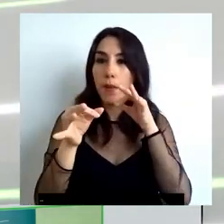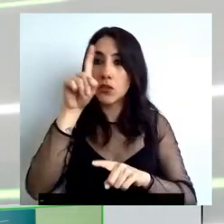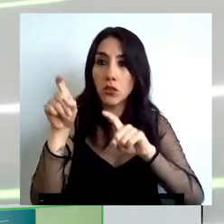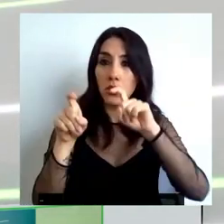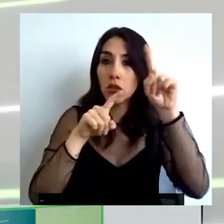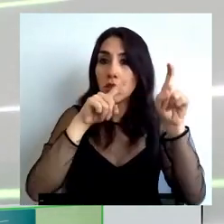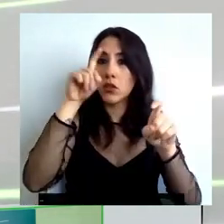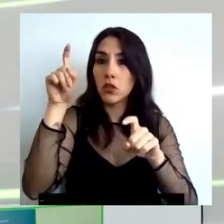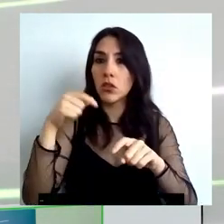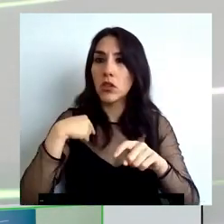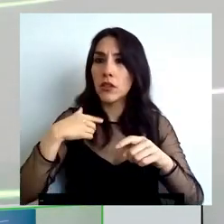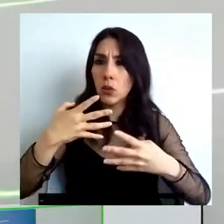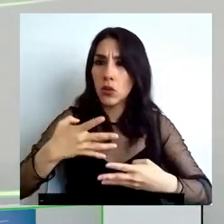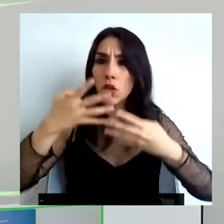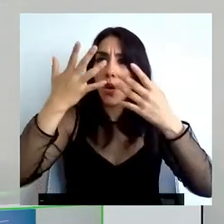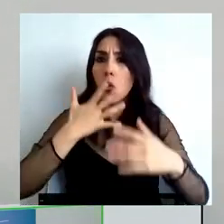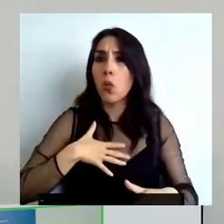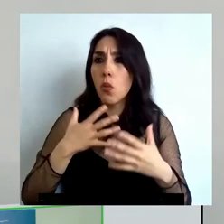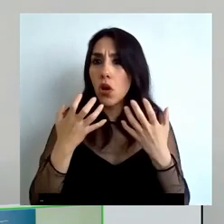como punto de partida